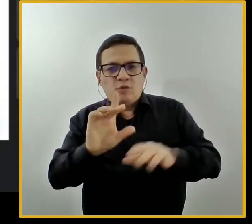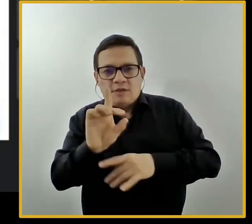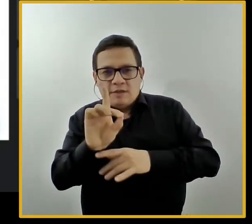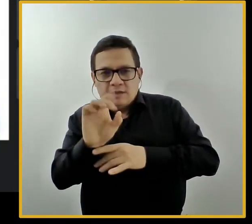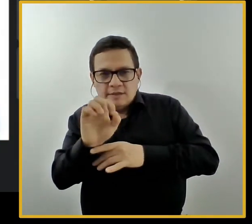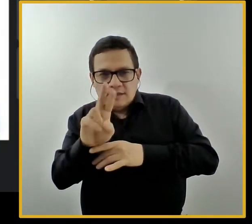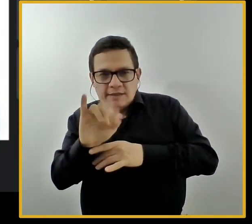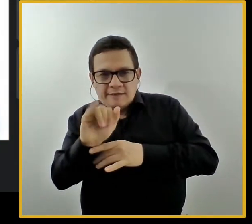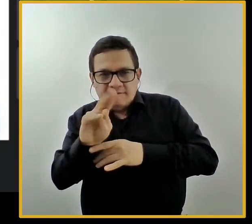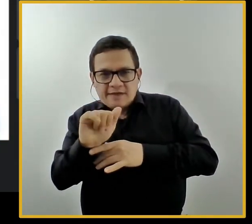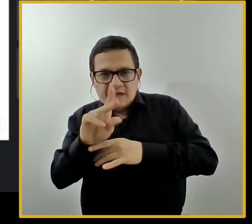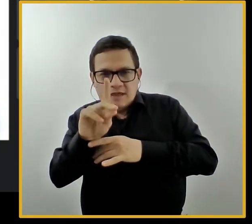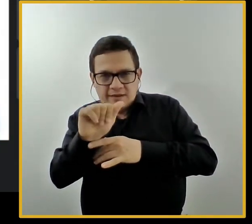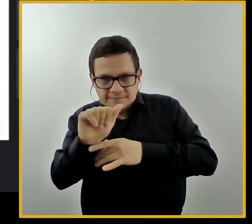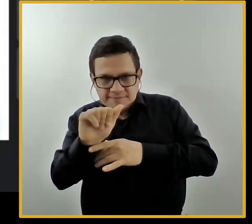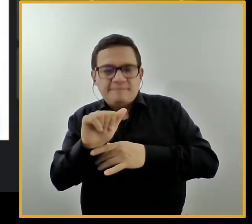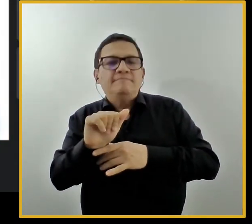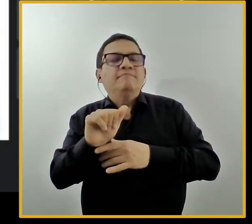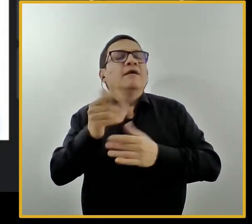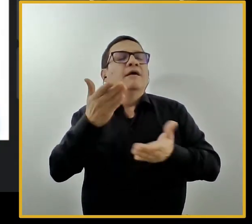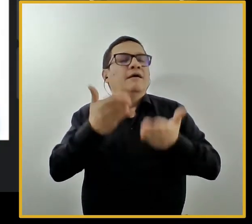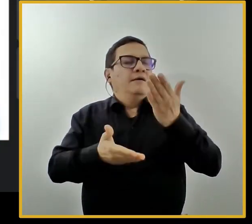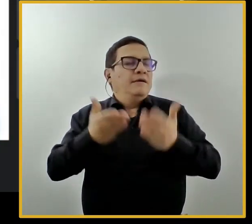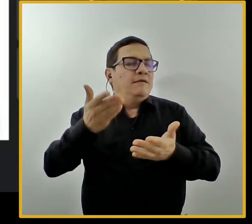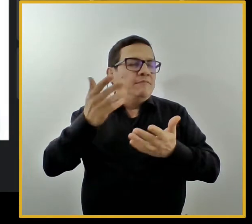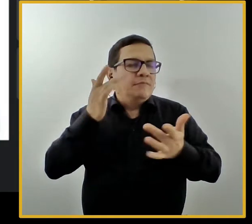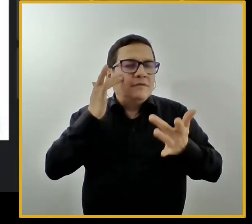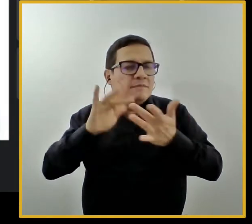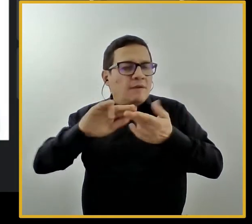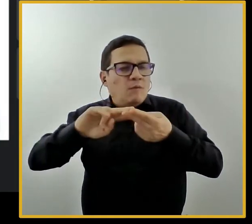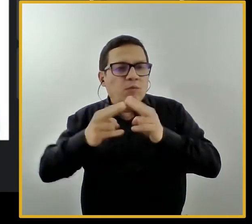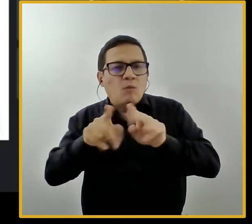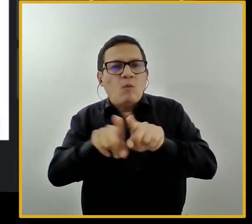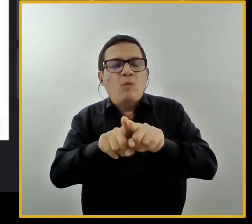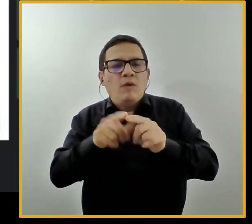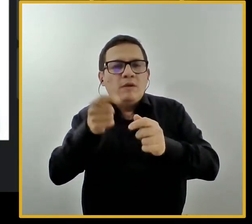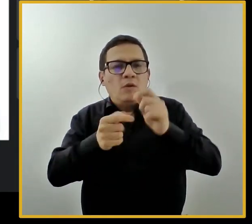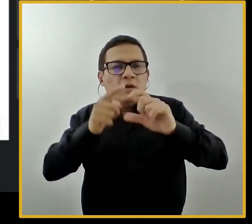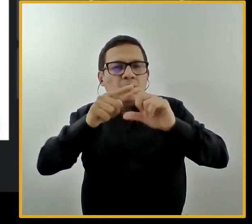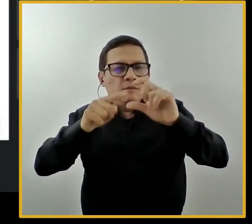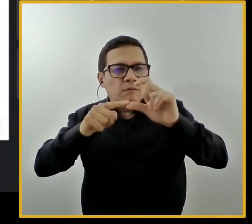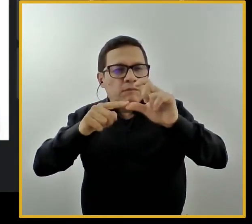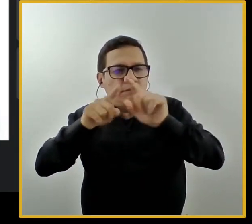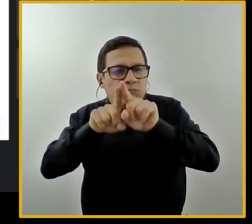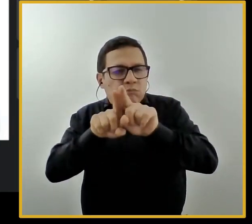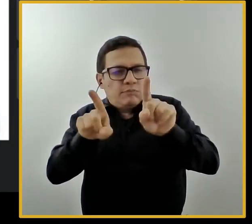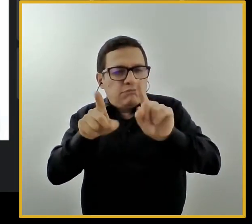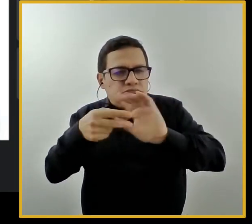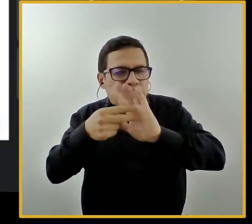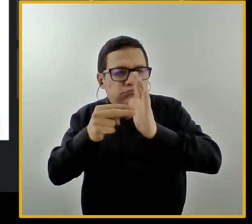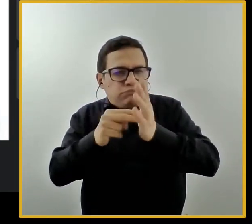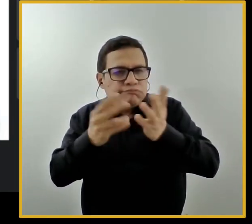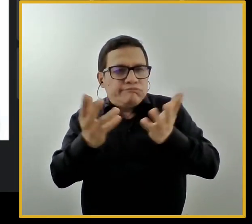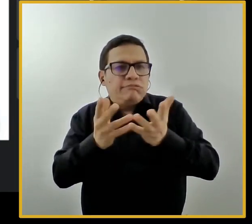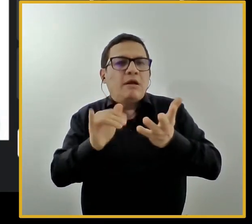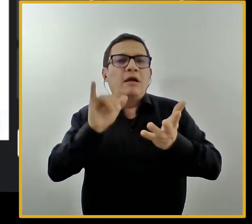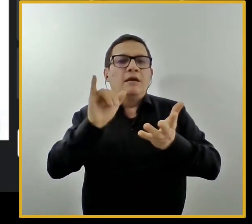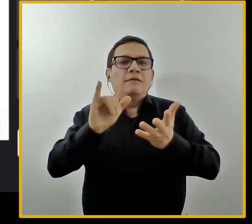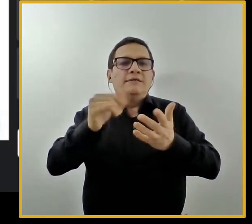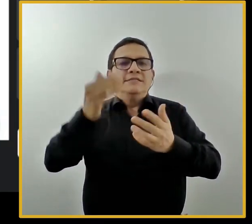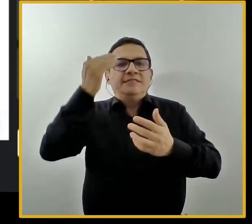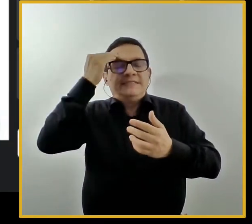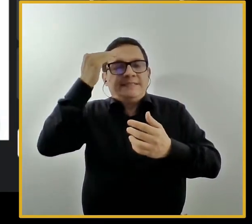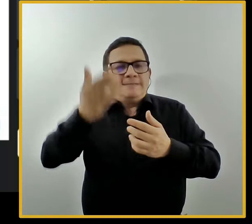Si vamos allí a definir un poco lo que corresponde a lo que es una ecuación diferencial, pues tenemos que tener